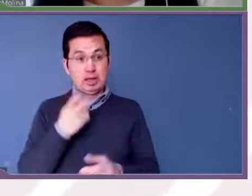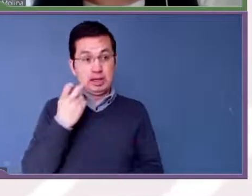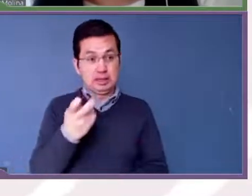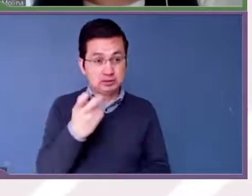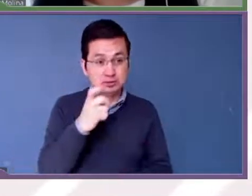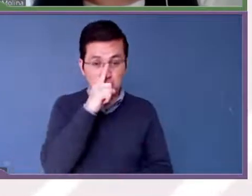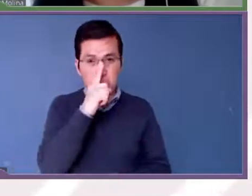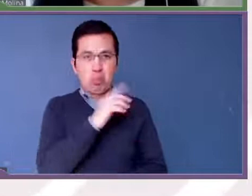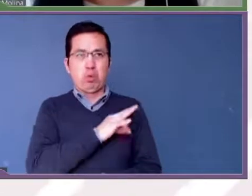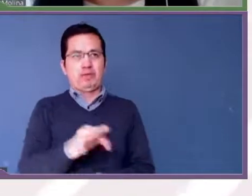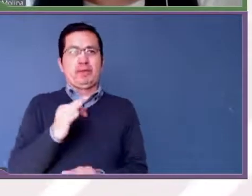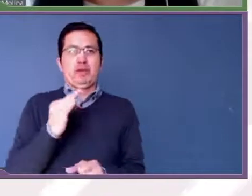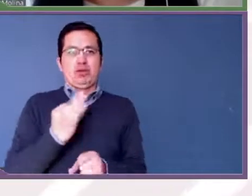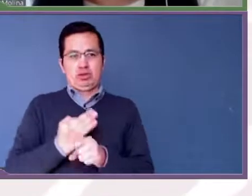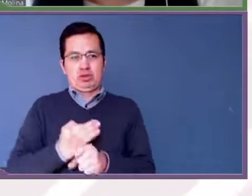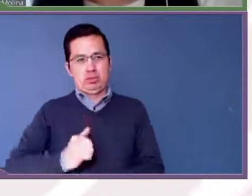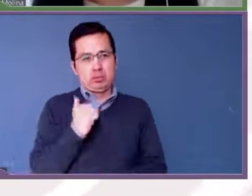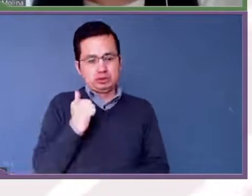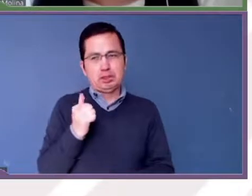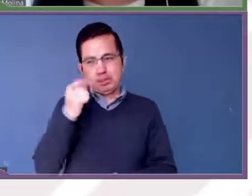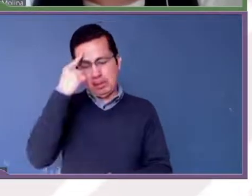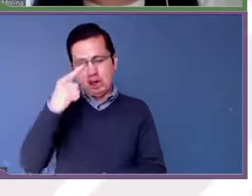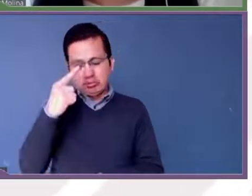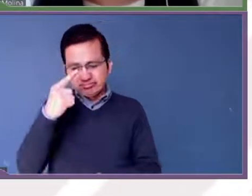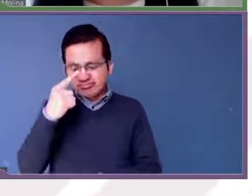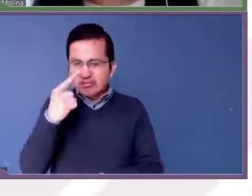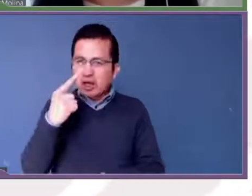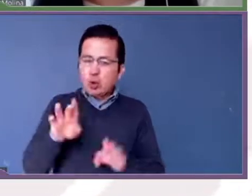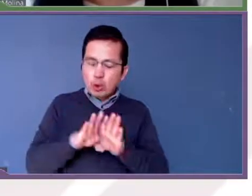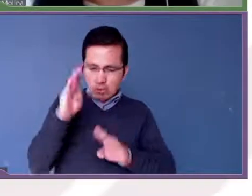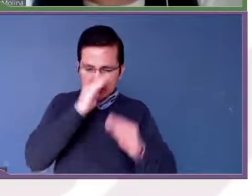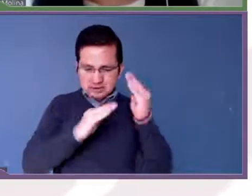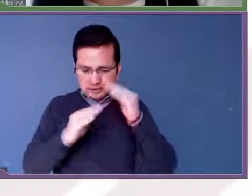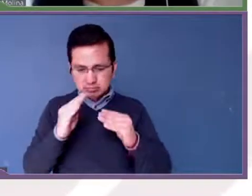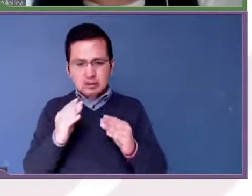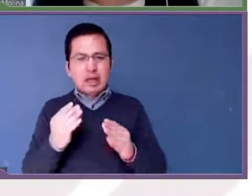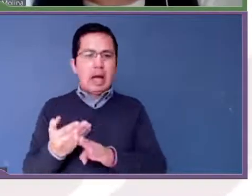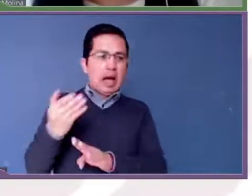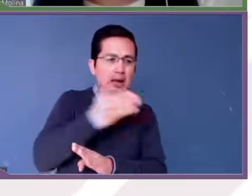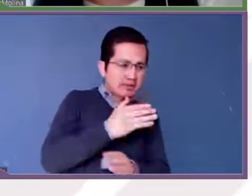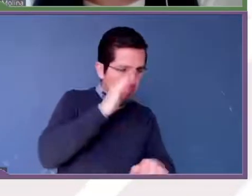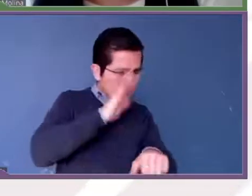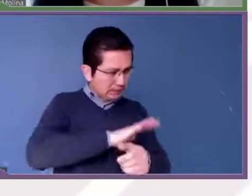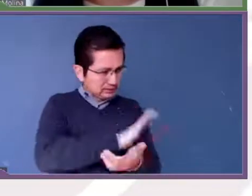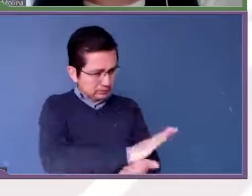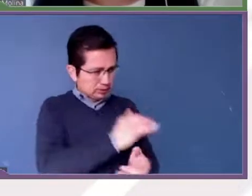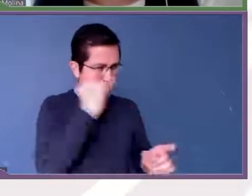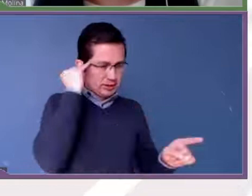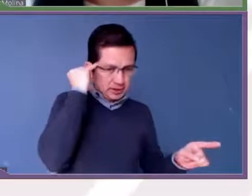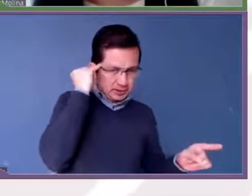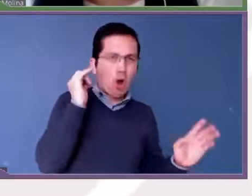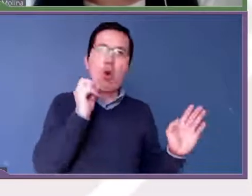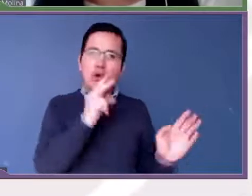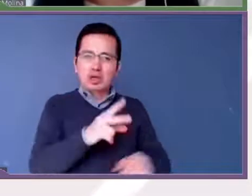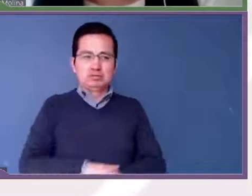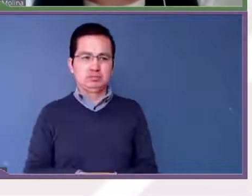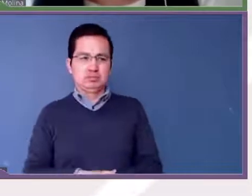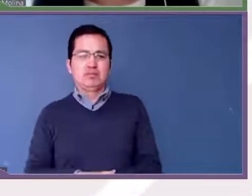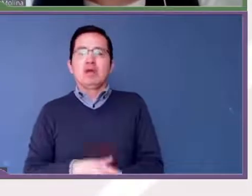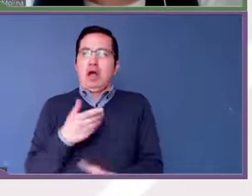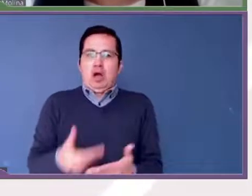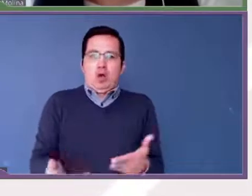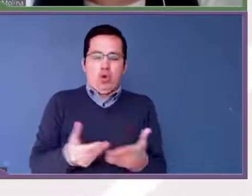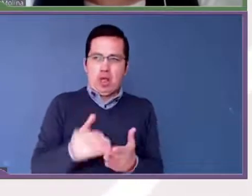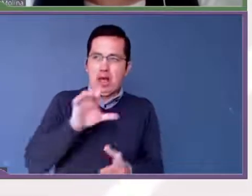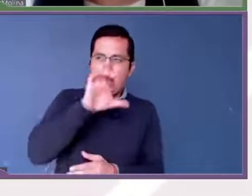relación de, bueno, antes eran los indígenas, ahora hay indígenas, color de piel, tal, mucho menos personas afromexicanas y afrodescendientes, lo cual igual nos marca